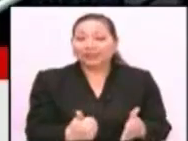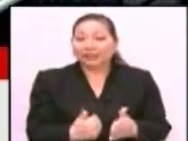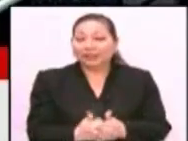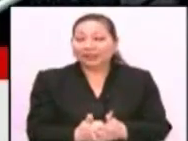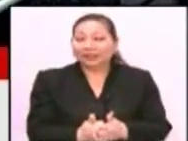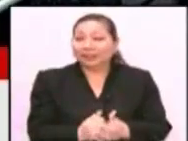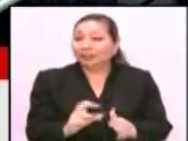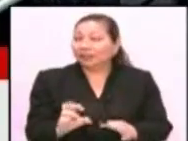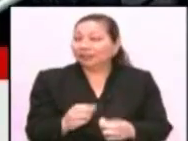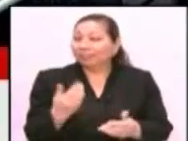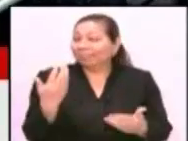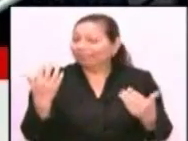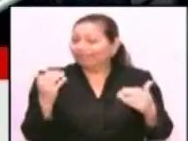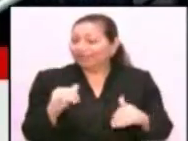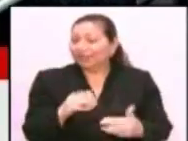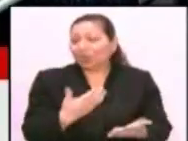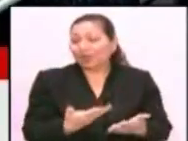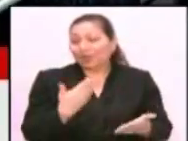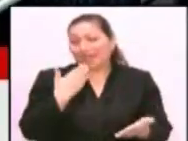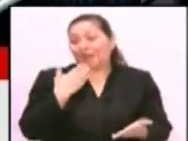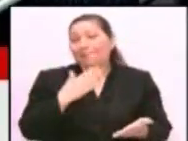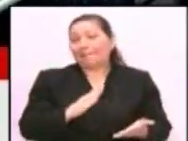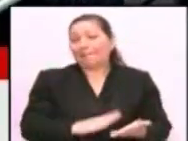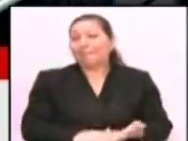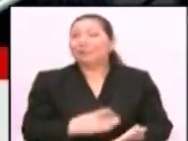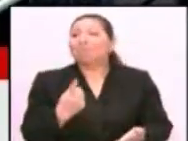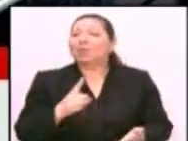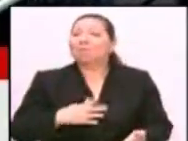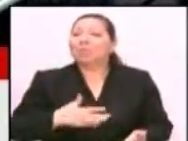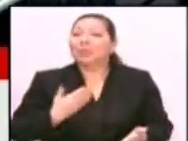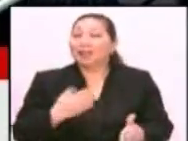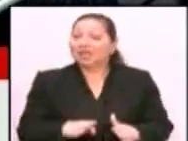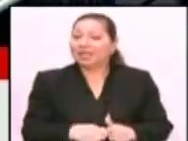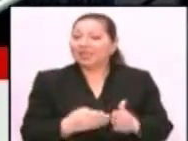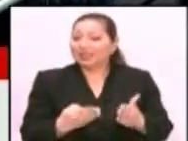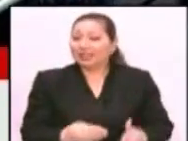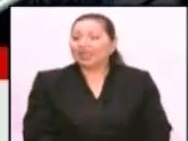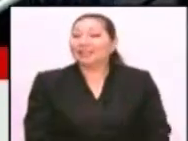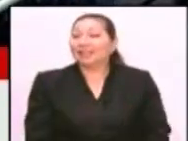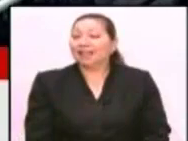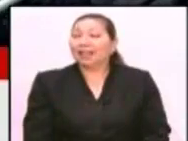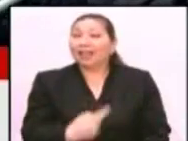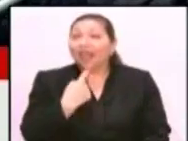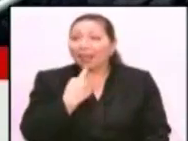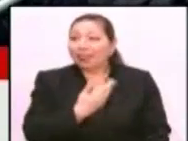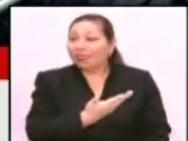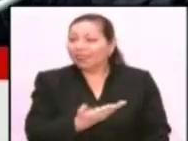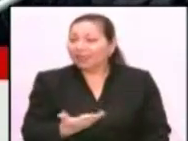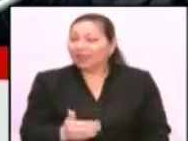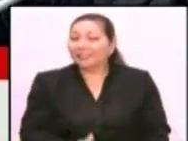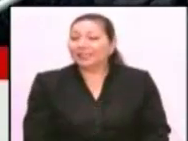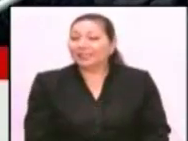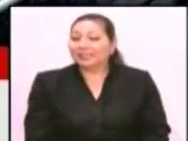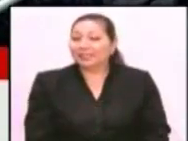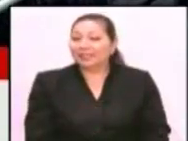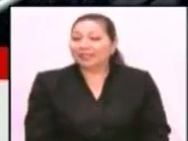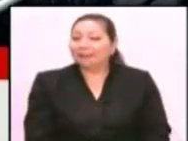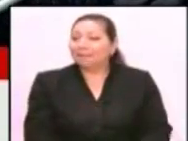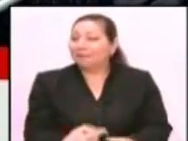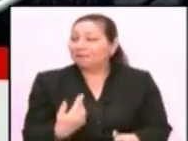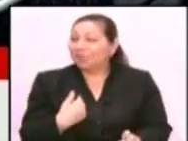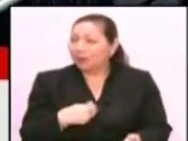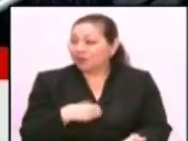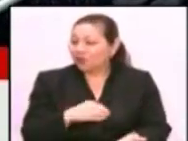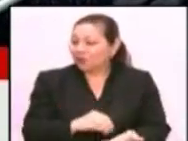o que no lo haga caer en la ilegalidad para poder abrir, por ejemplo, como ustedes han estado viendo, más horas de